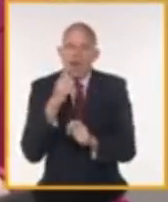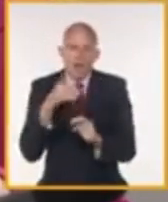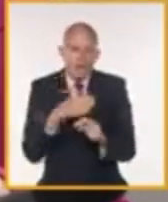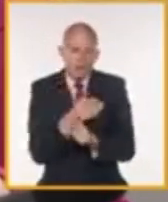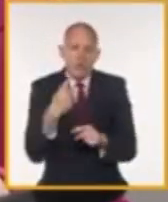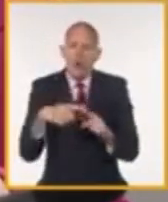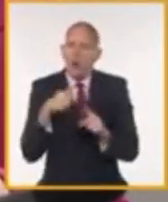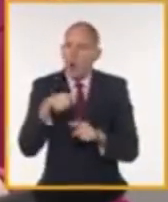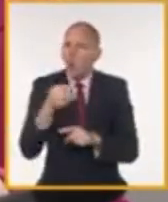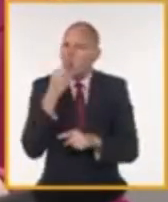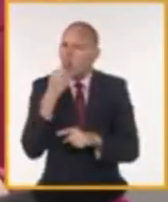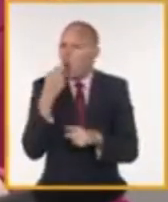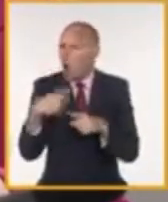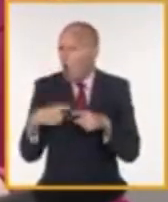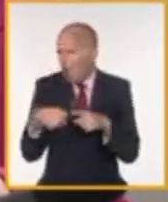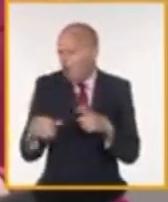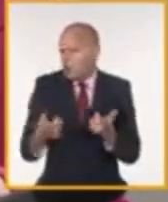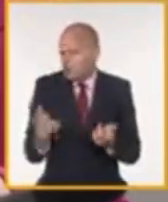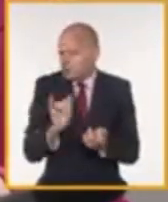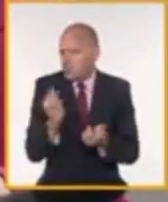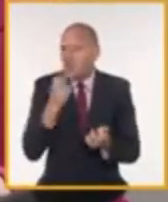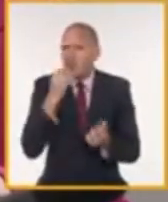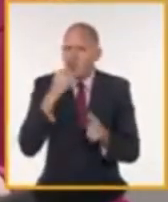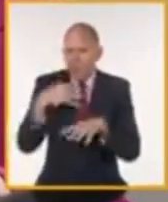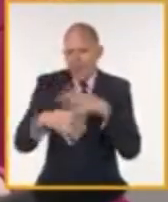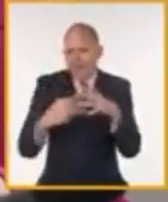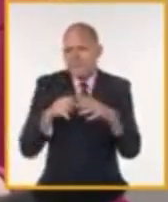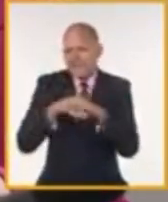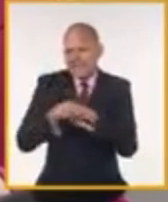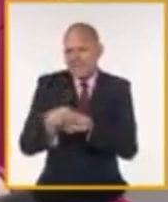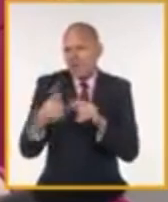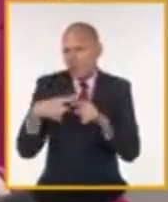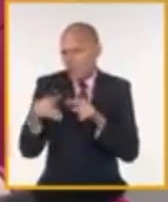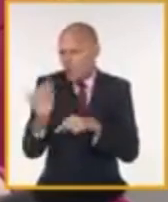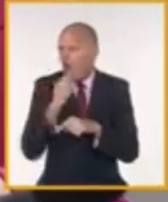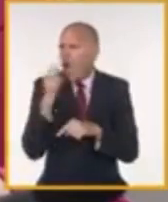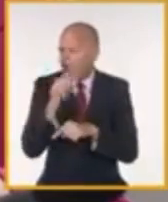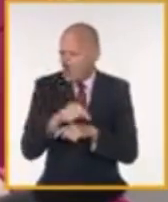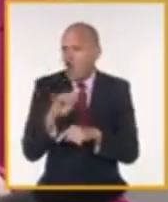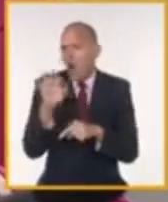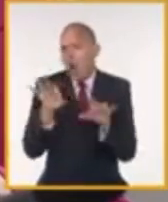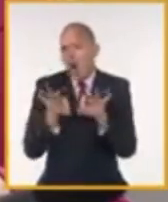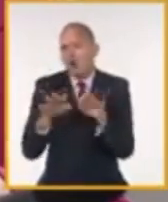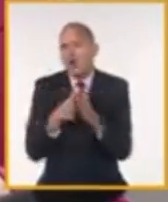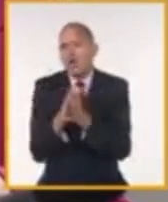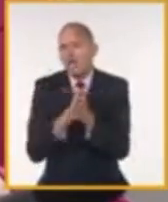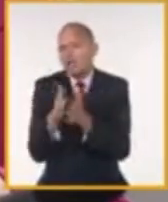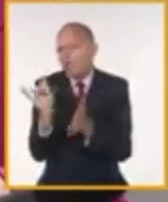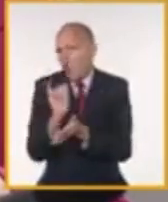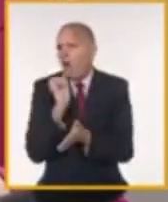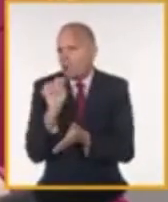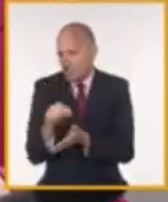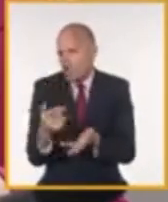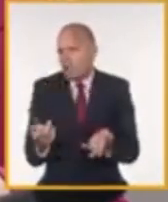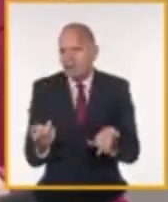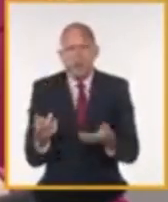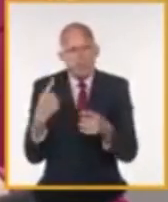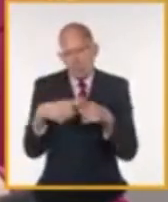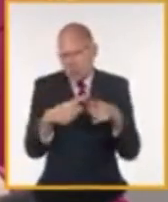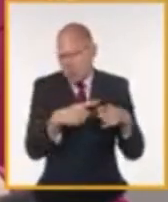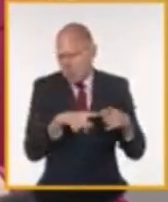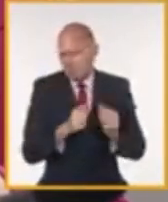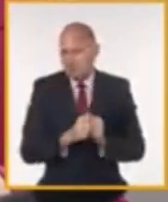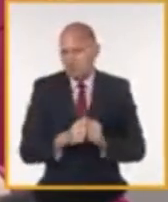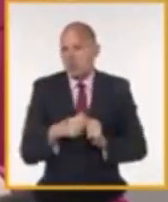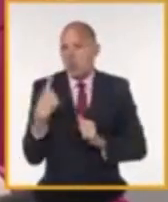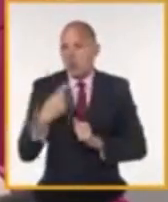nuestras plantas. Hoy he sabido, bueno, la importancia que tiene el vínculo con el Instituto Nacional de